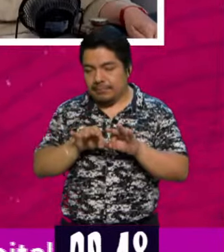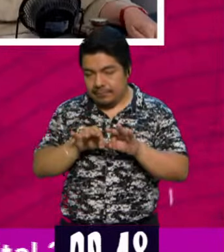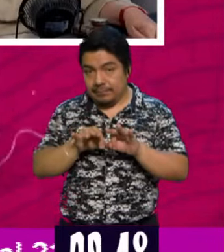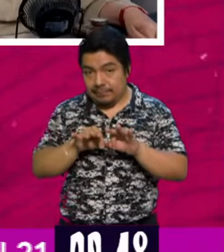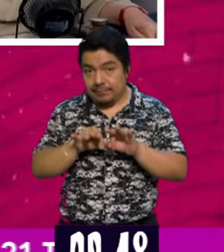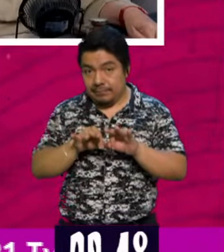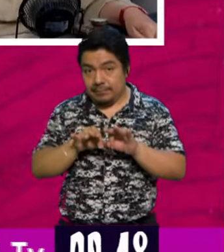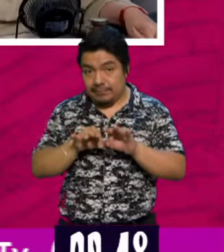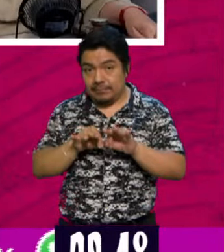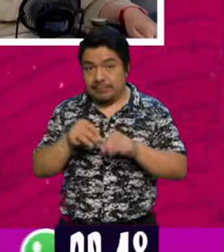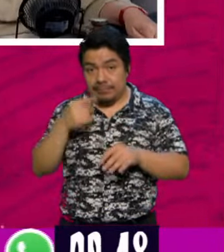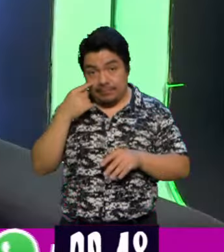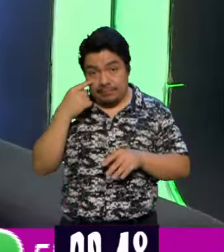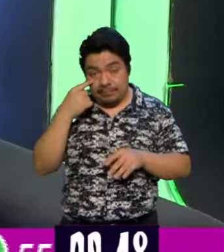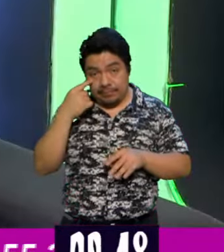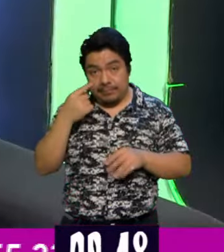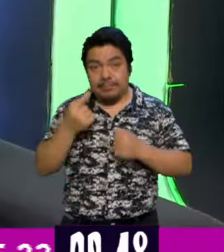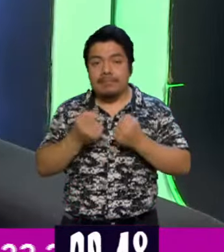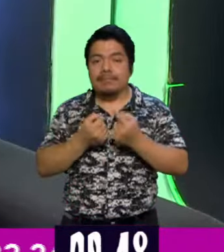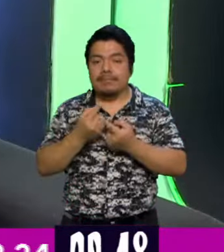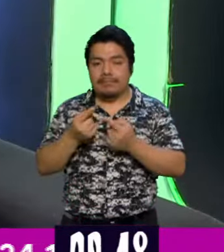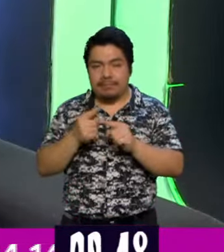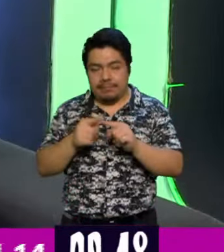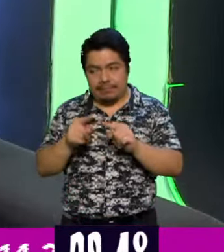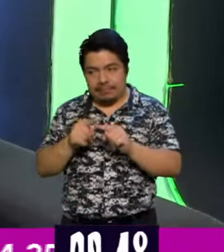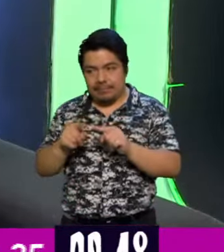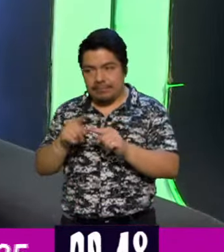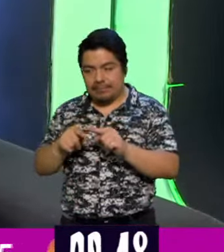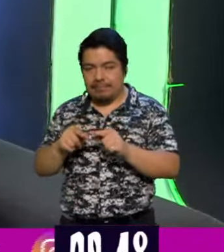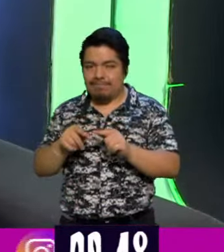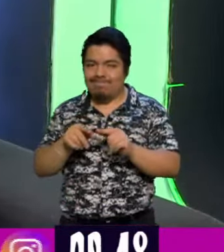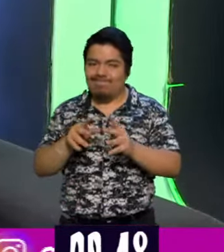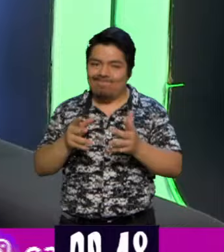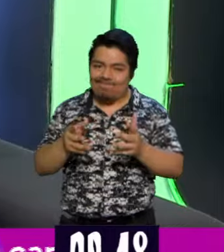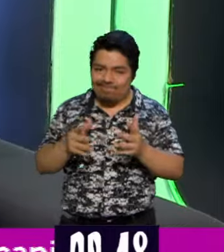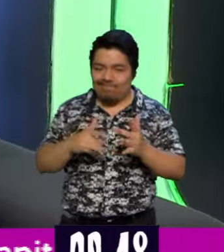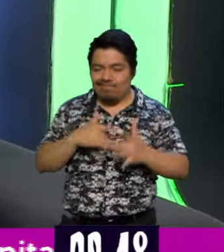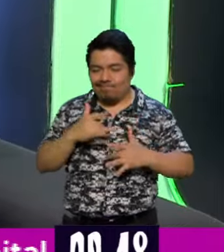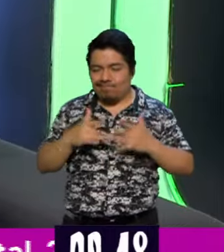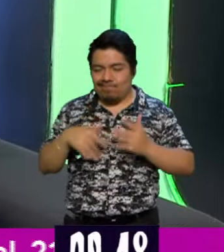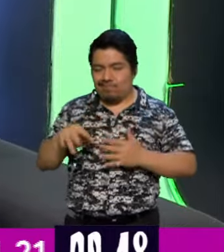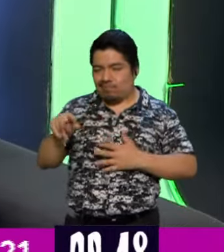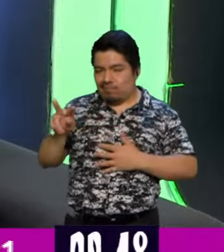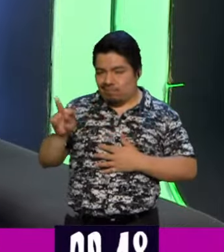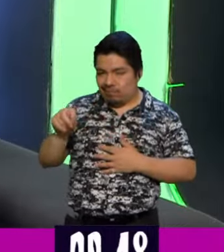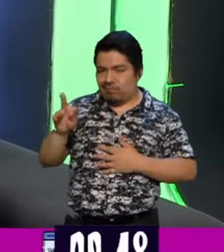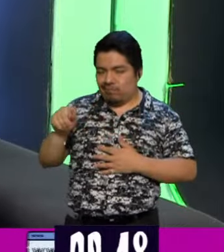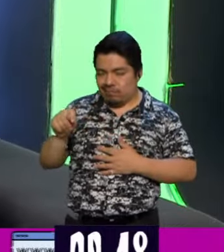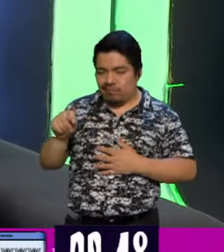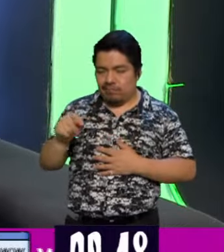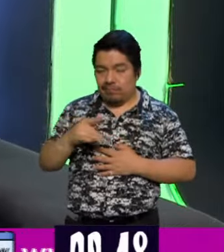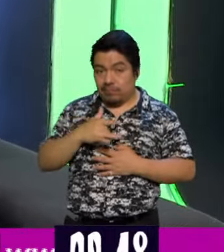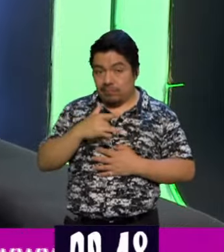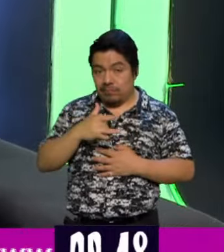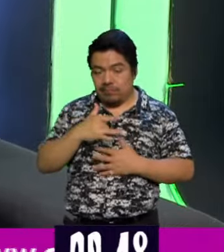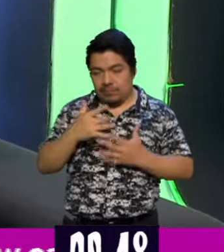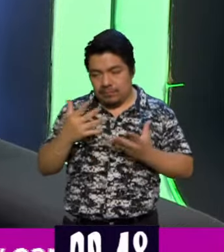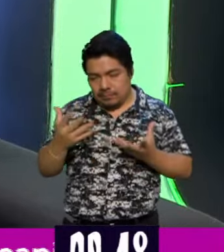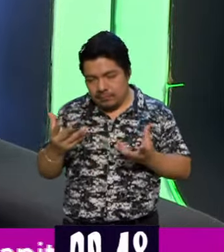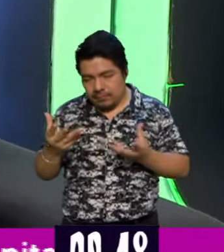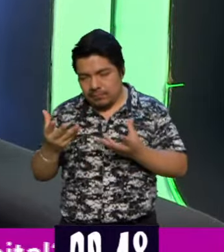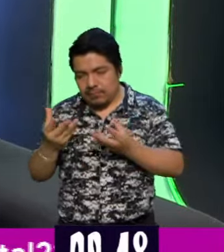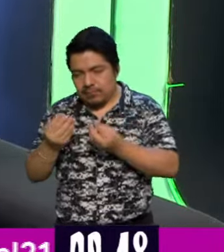que lo que ocurre con los medios distintos, ¿no?, a los que nosotros nos tenemos que sumar,